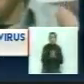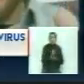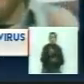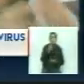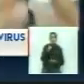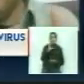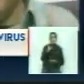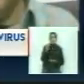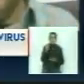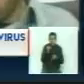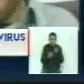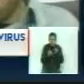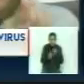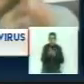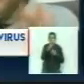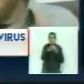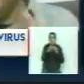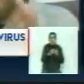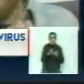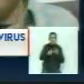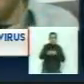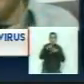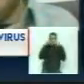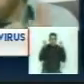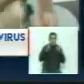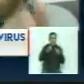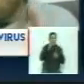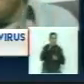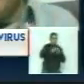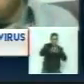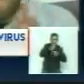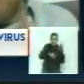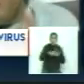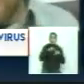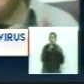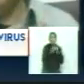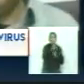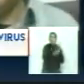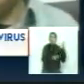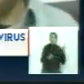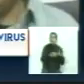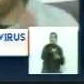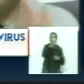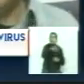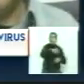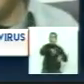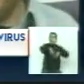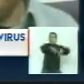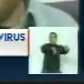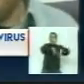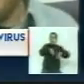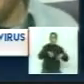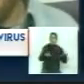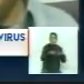50 centavos, un dólar, vendiendo una mascarilla, un poco de fruta. Este grupo de gente no puede salir a la calle porque no está reactivando